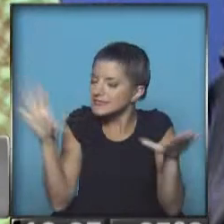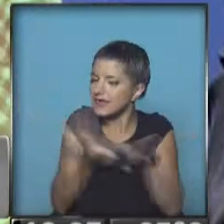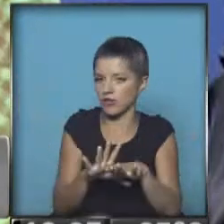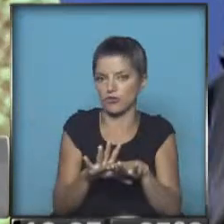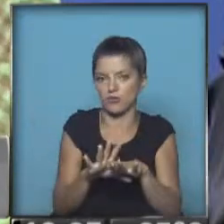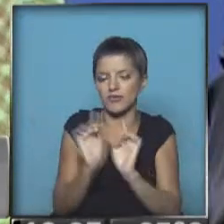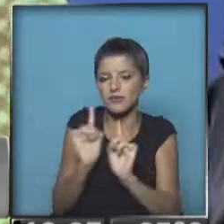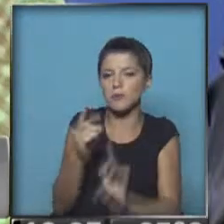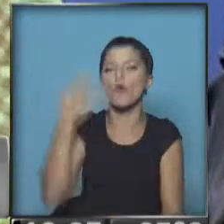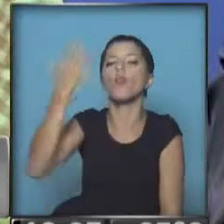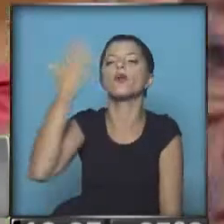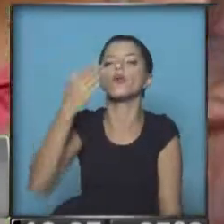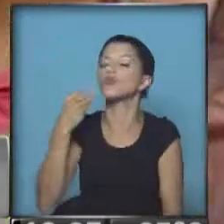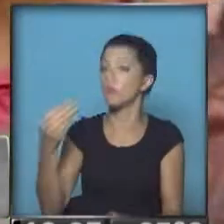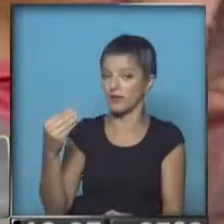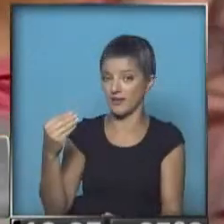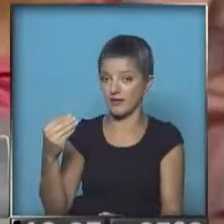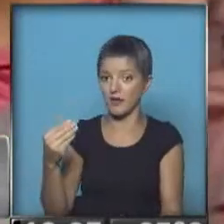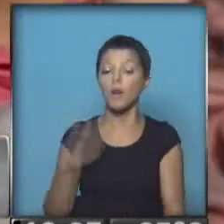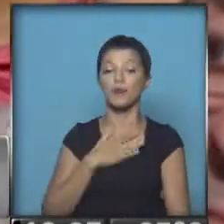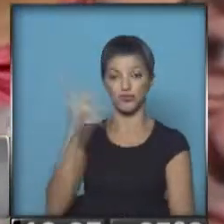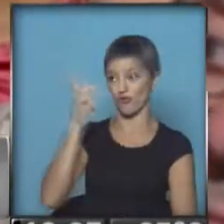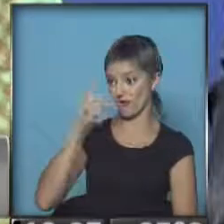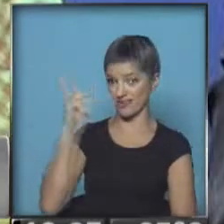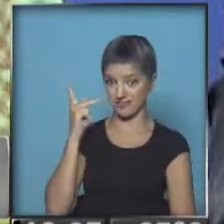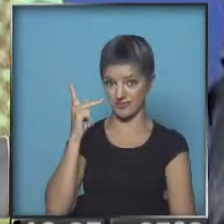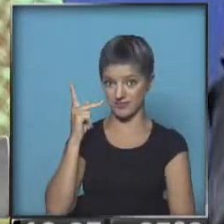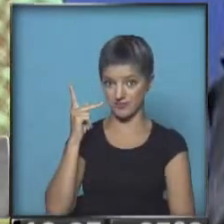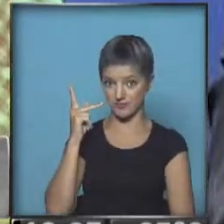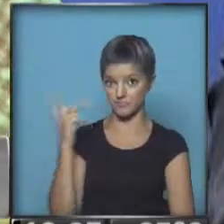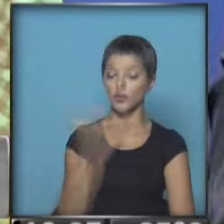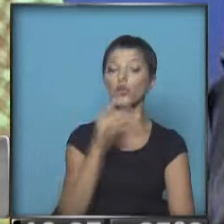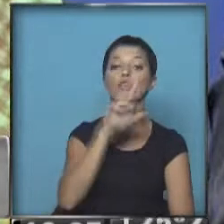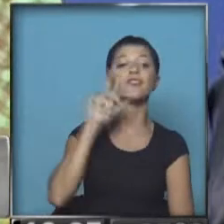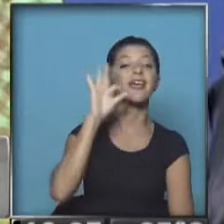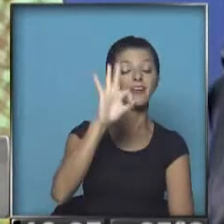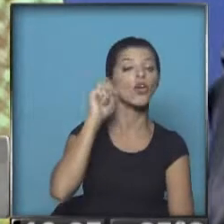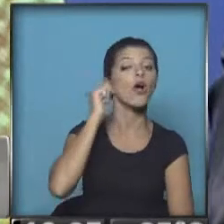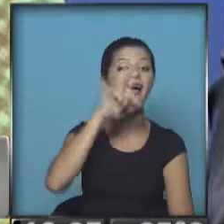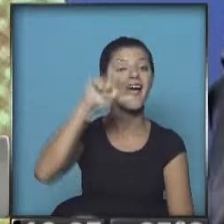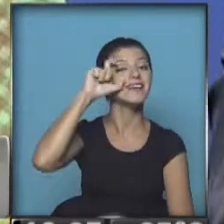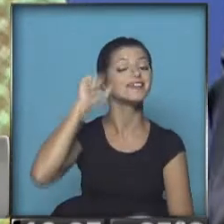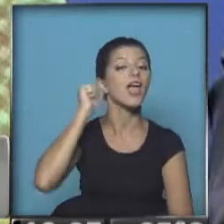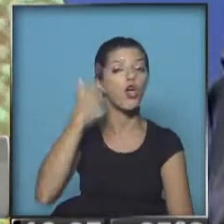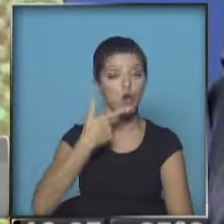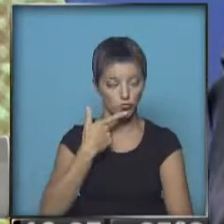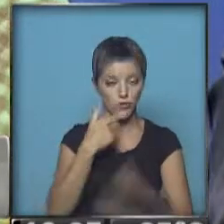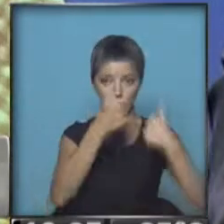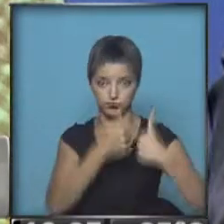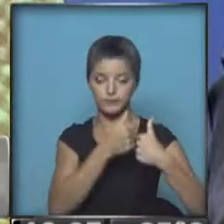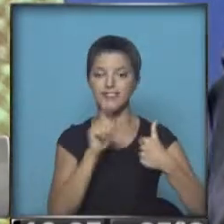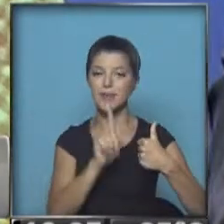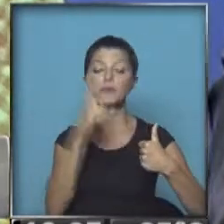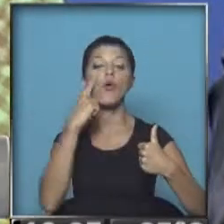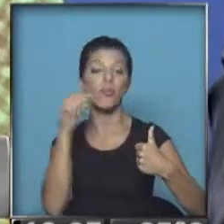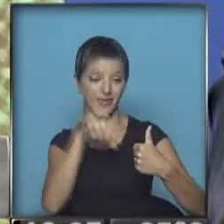de ese discurso. ¿Y saben por qué? Porque estábamos con Néstor Kirchner en Río Gallegos, y ese mismo día, en